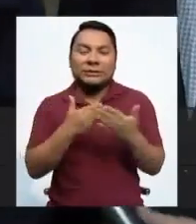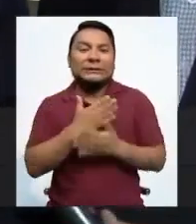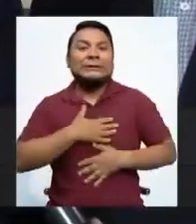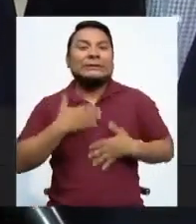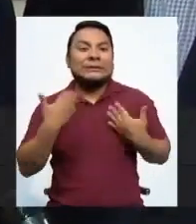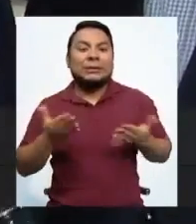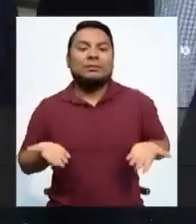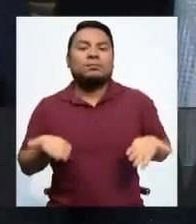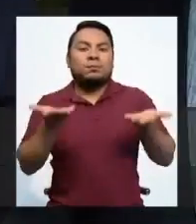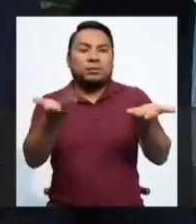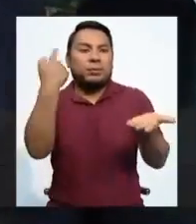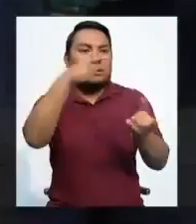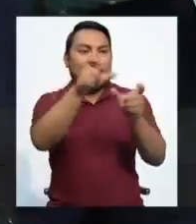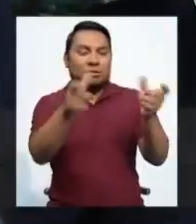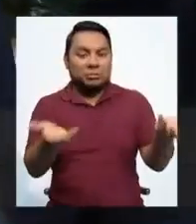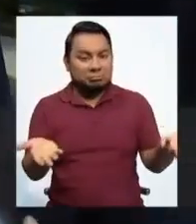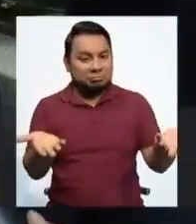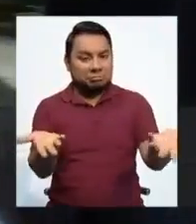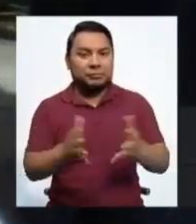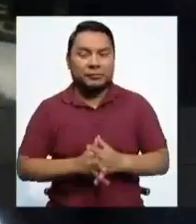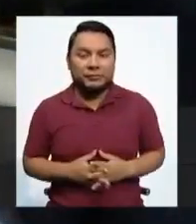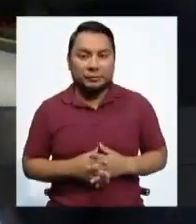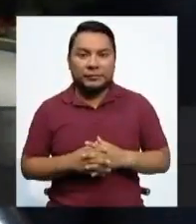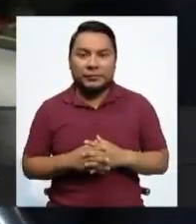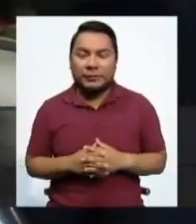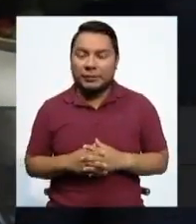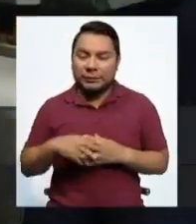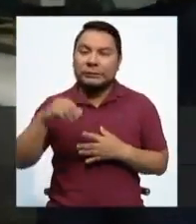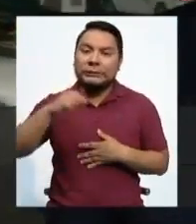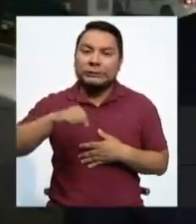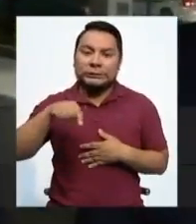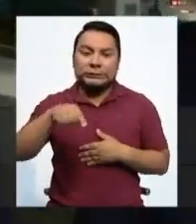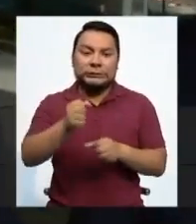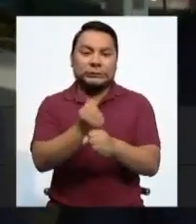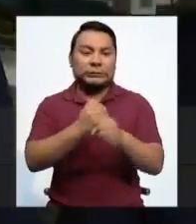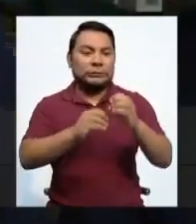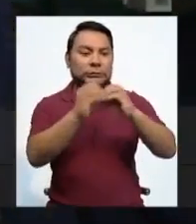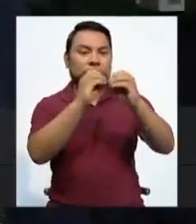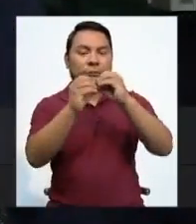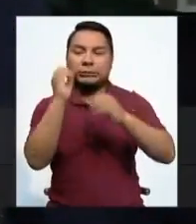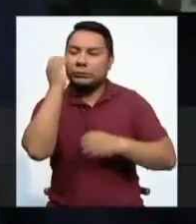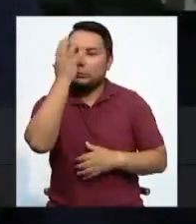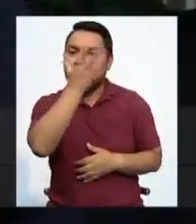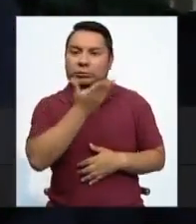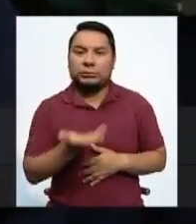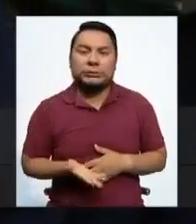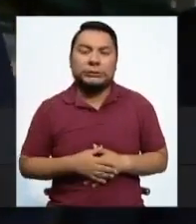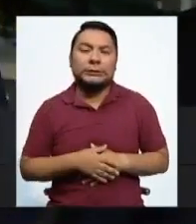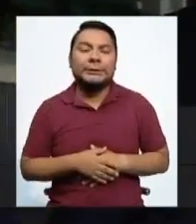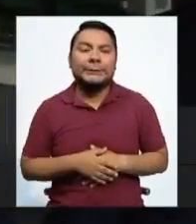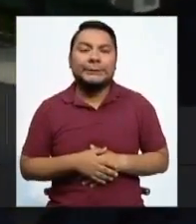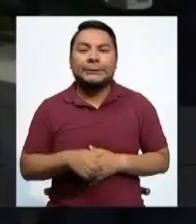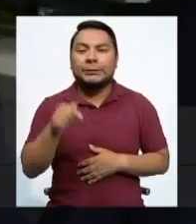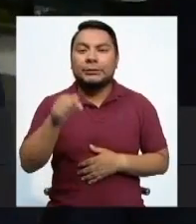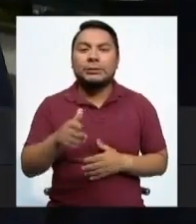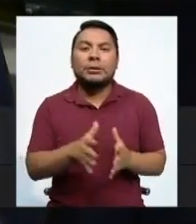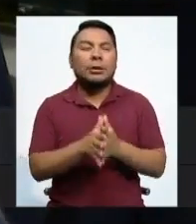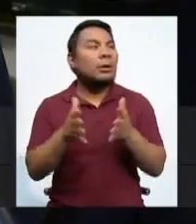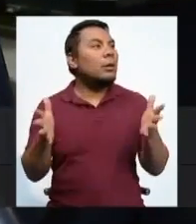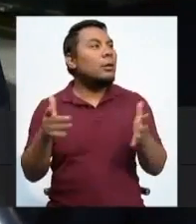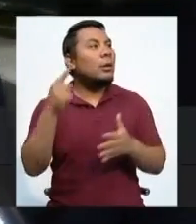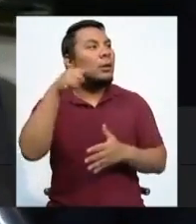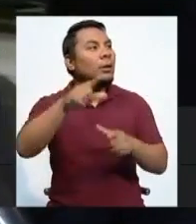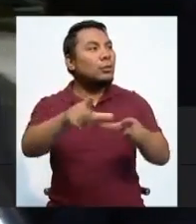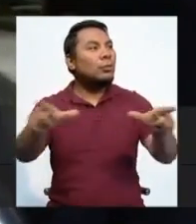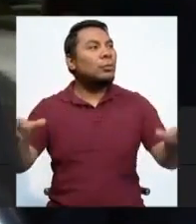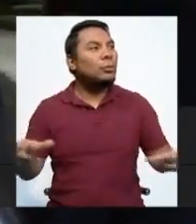por entregar también a la población. Sí, claro, esta es una obra muy linda, genera un gran espacio